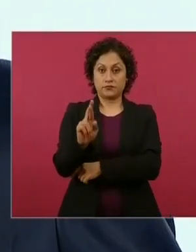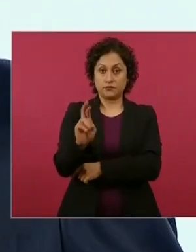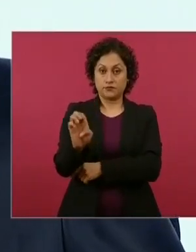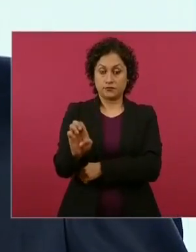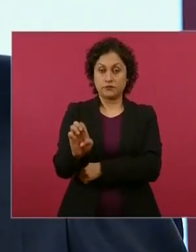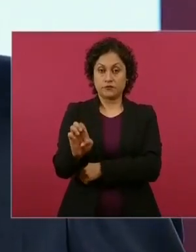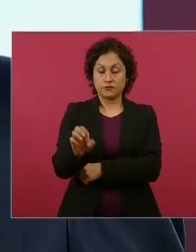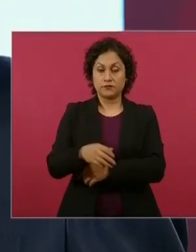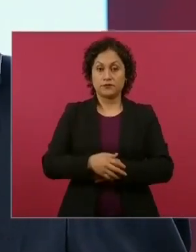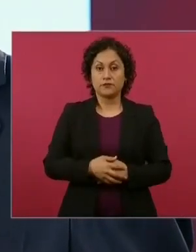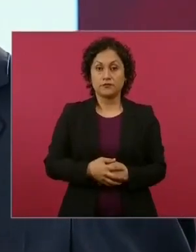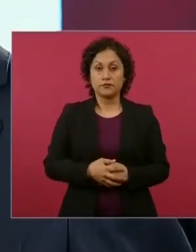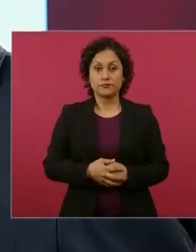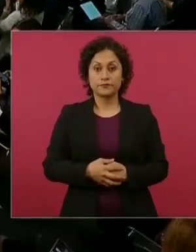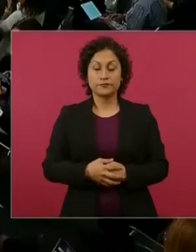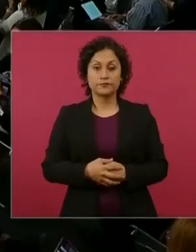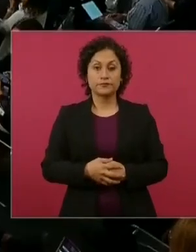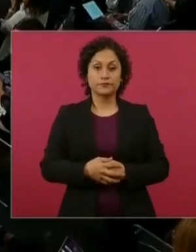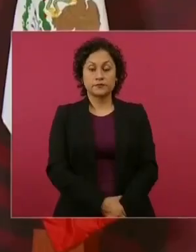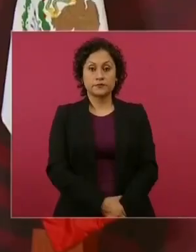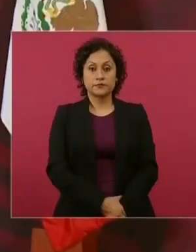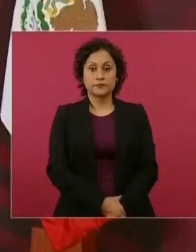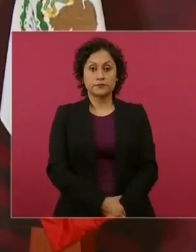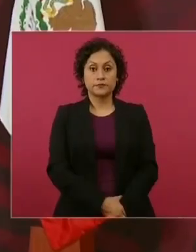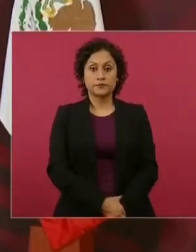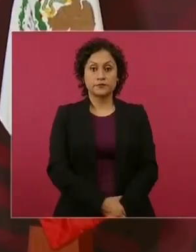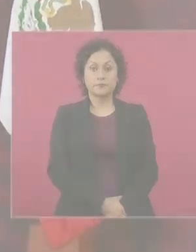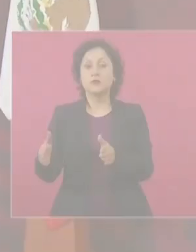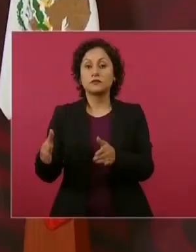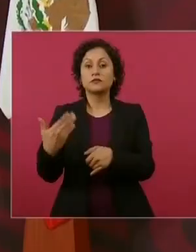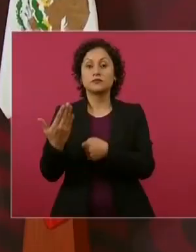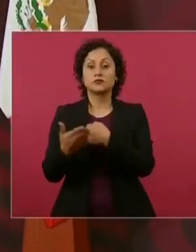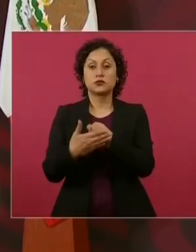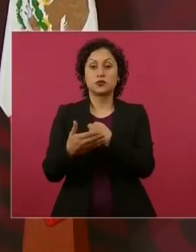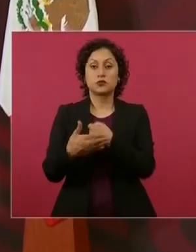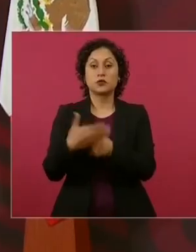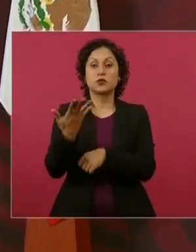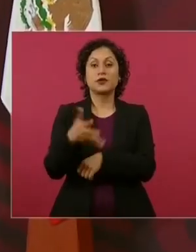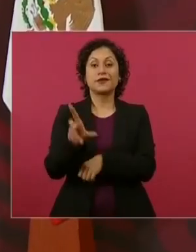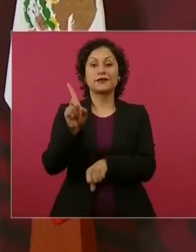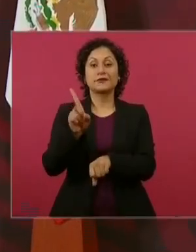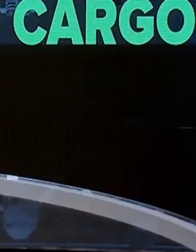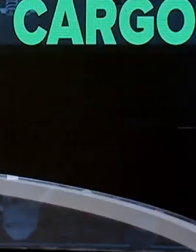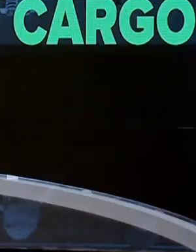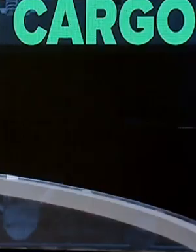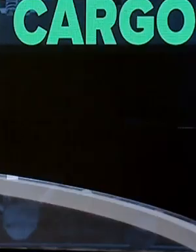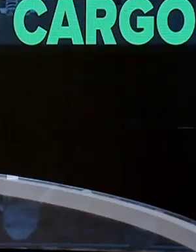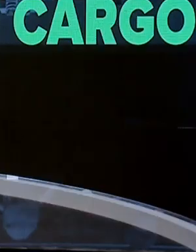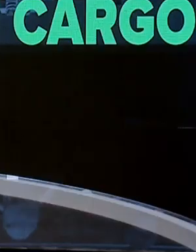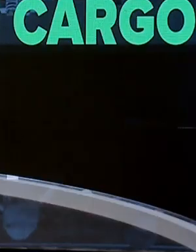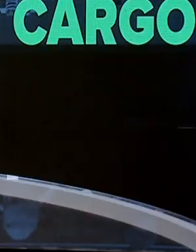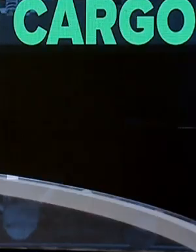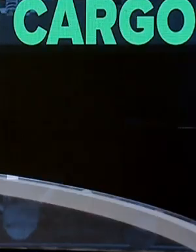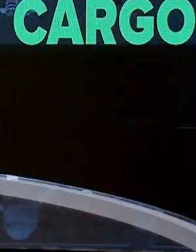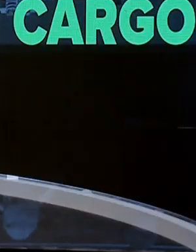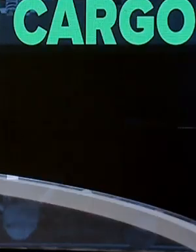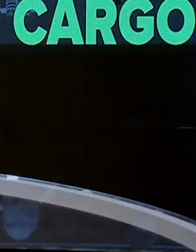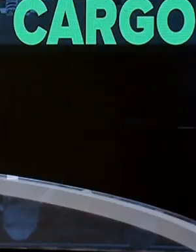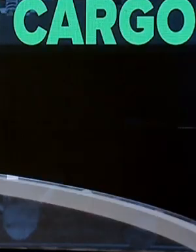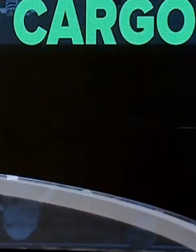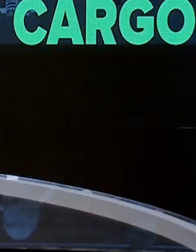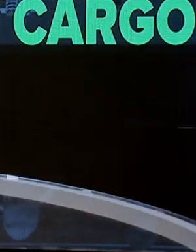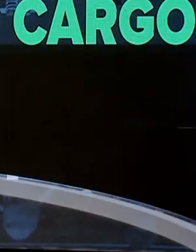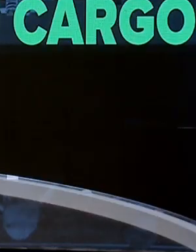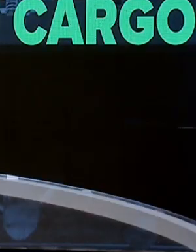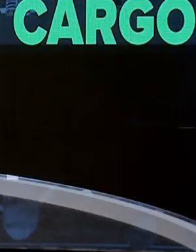de Relaciones Exteriores. En 10 días, porque está de embajadora. Y es que es temporada de grillos.